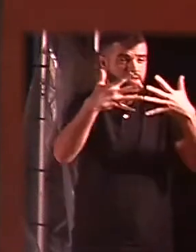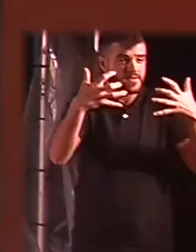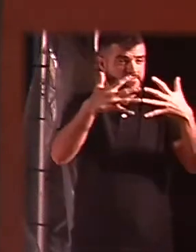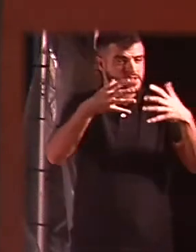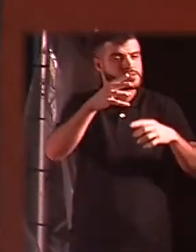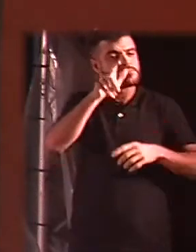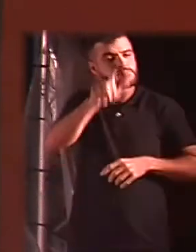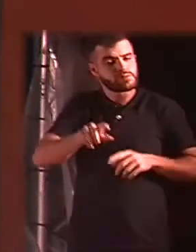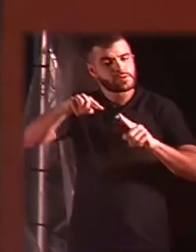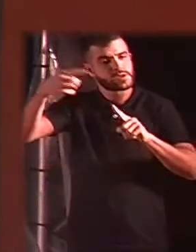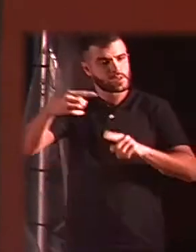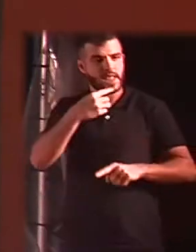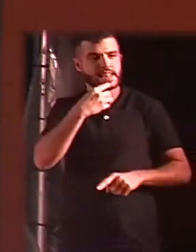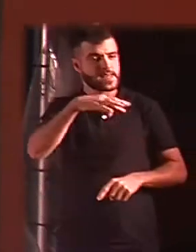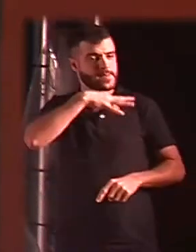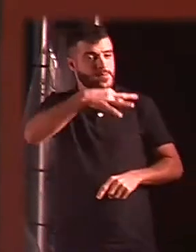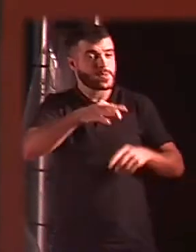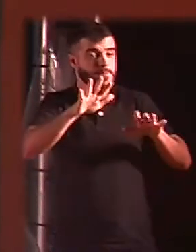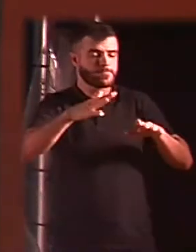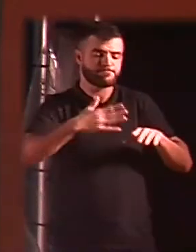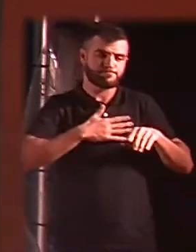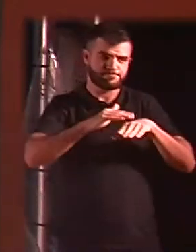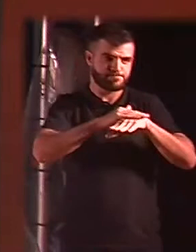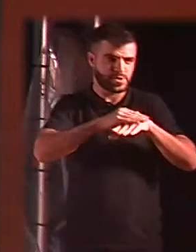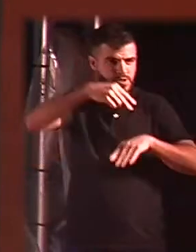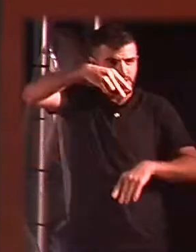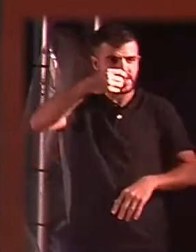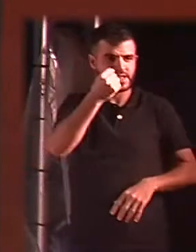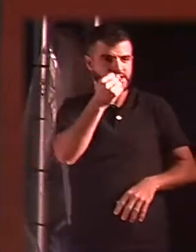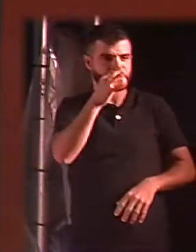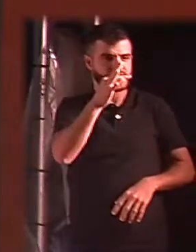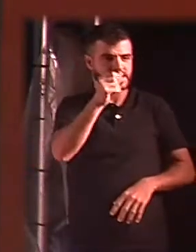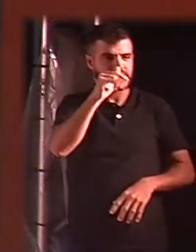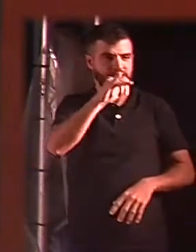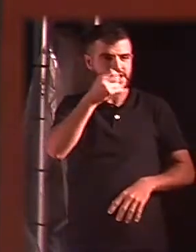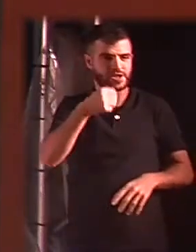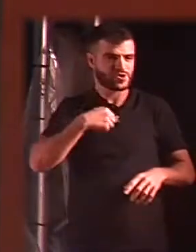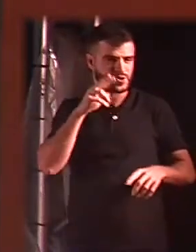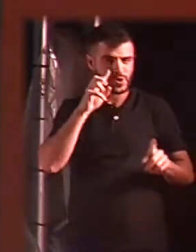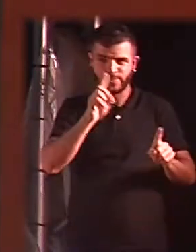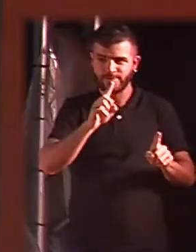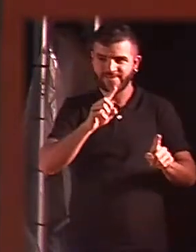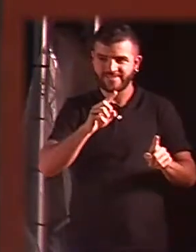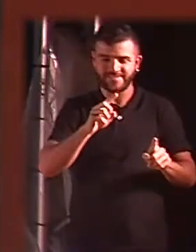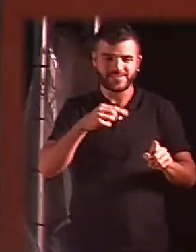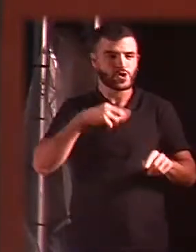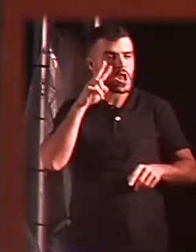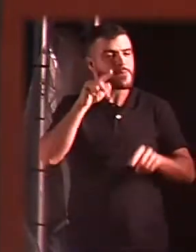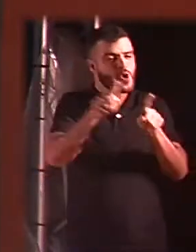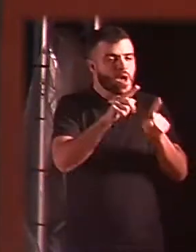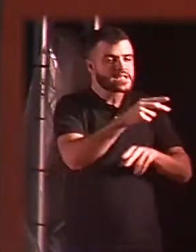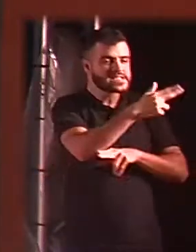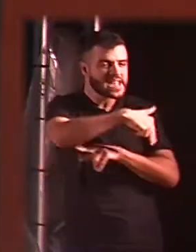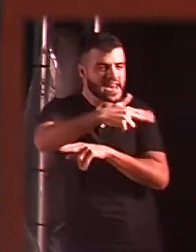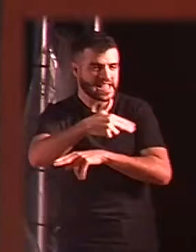siguiente ponente, pero a mí me vais a perdonar. Yo a Natalia la veo más como la sirenita, ¿no? Pues es que de verdad, bajo del mar ahí todo el rato.